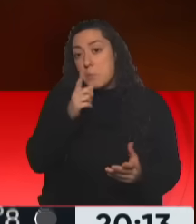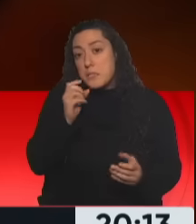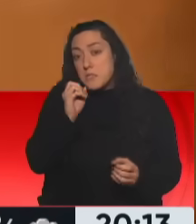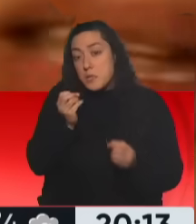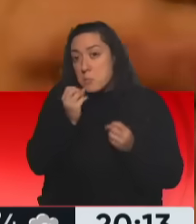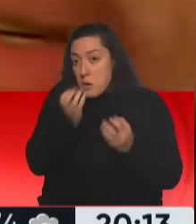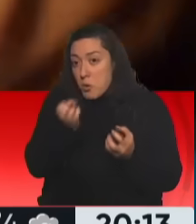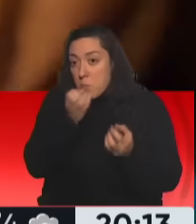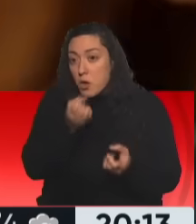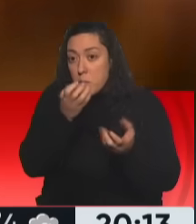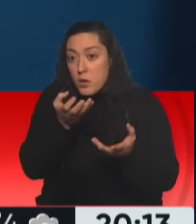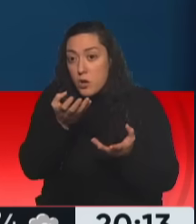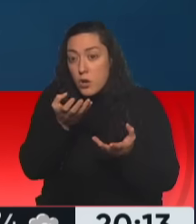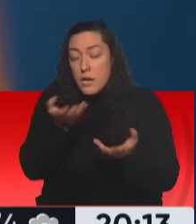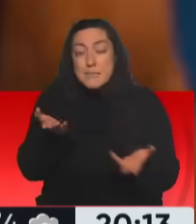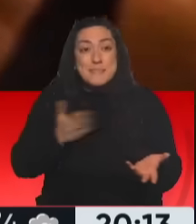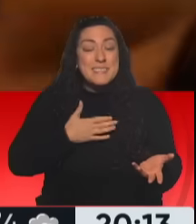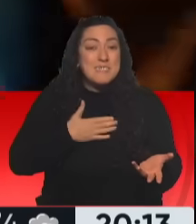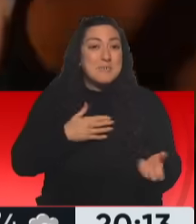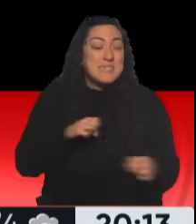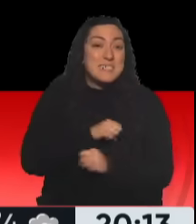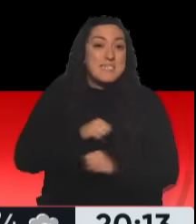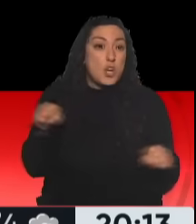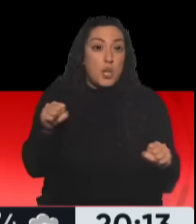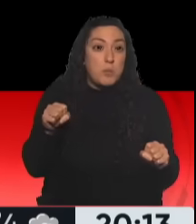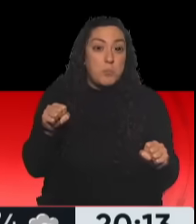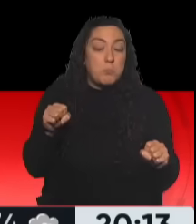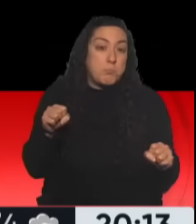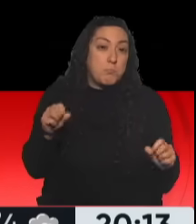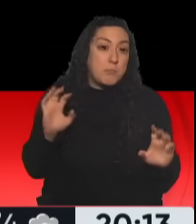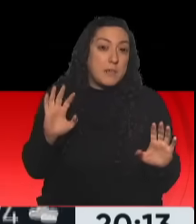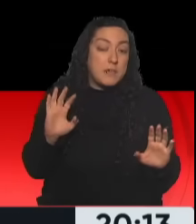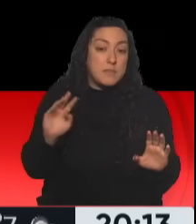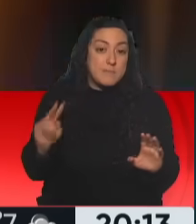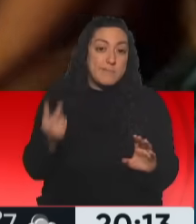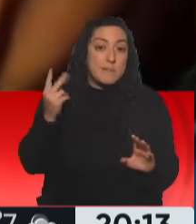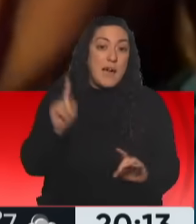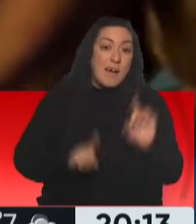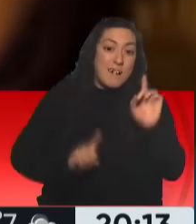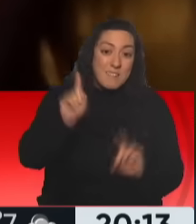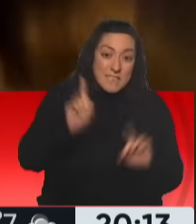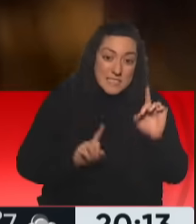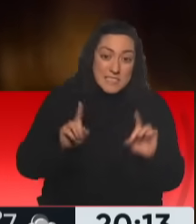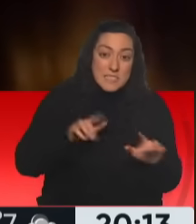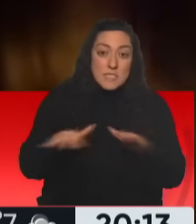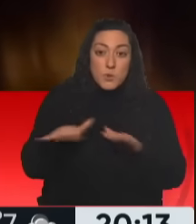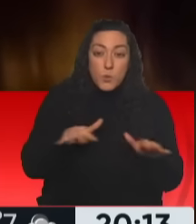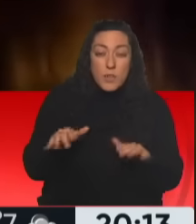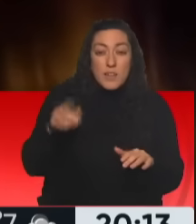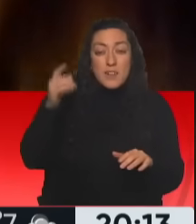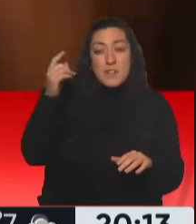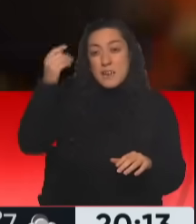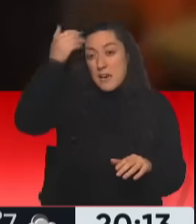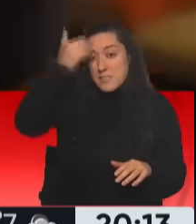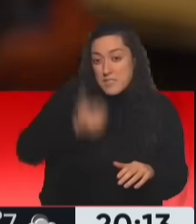recuperación tuvo lamentablemente un desenlace que a veces se ve en cuadros de accidente